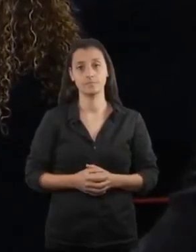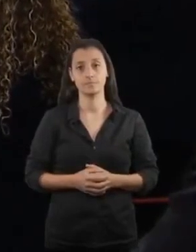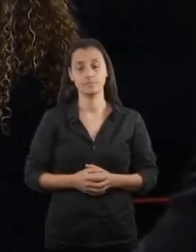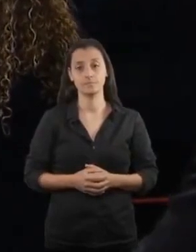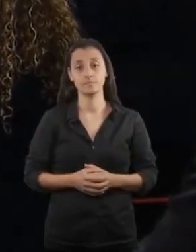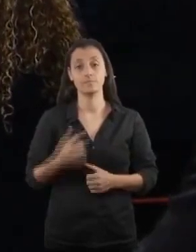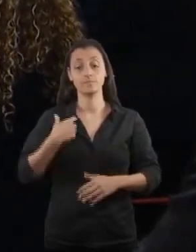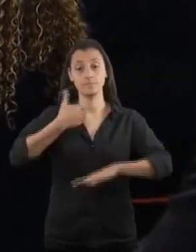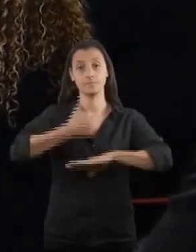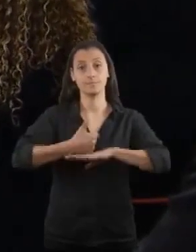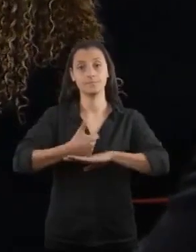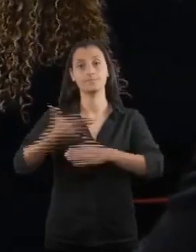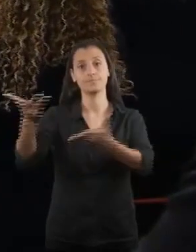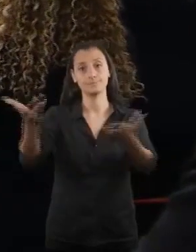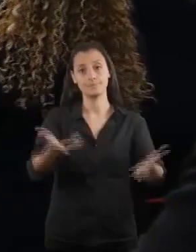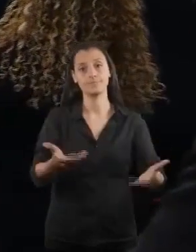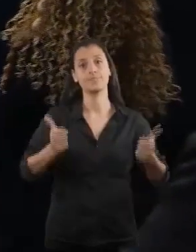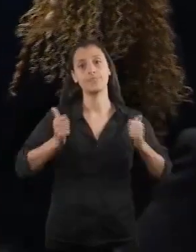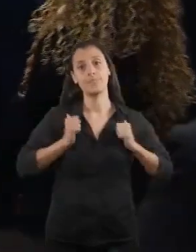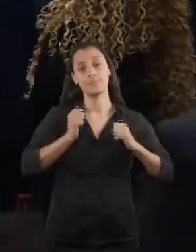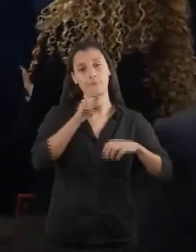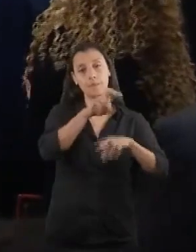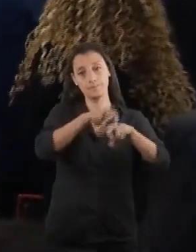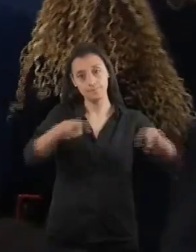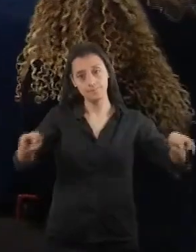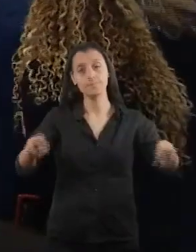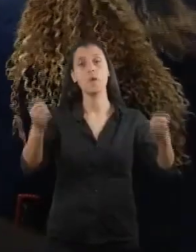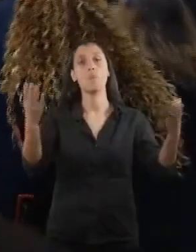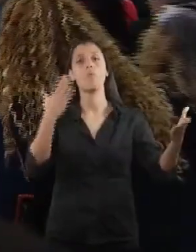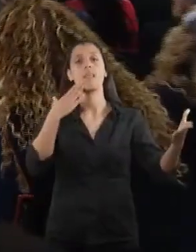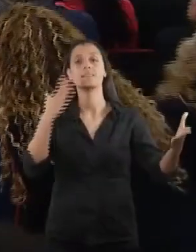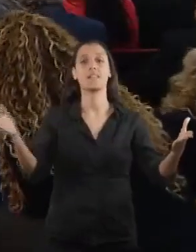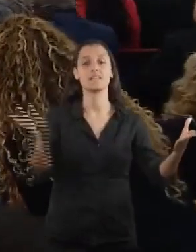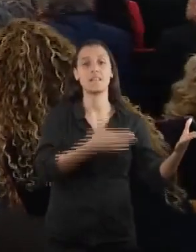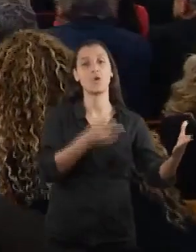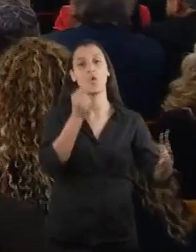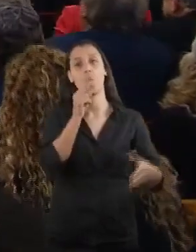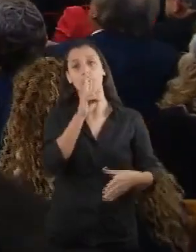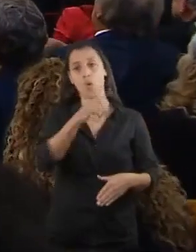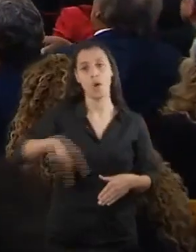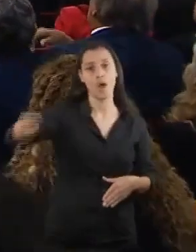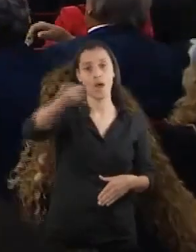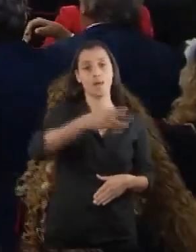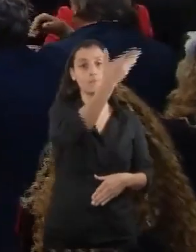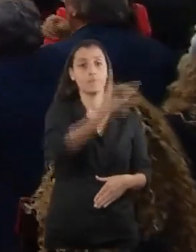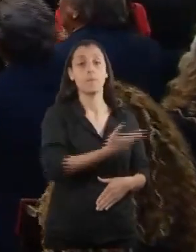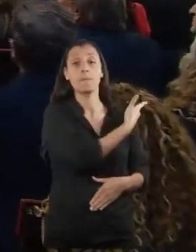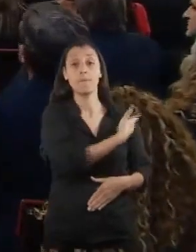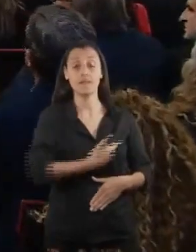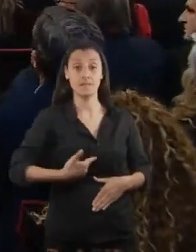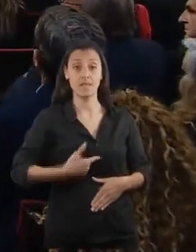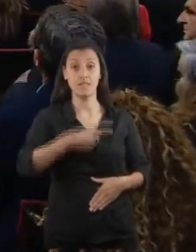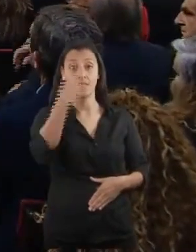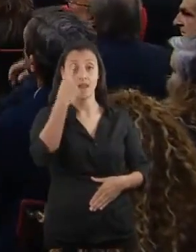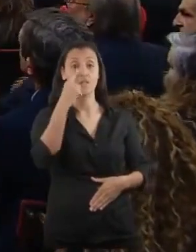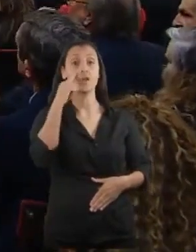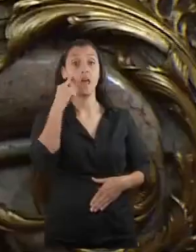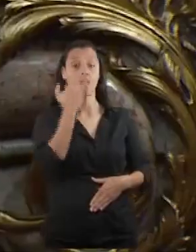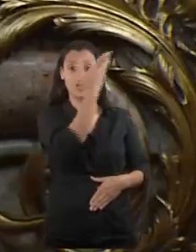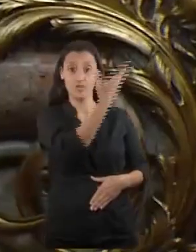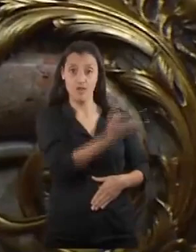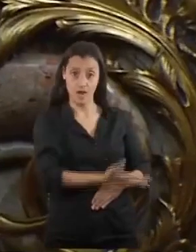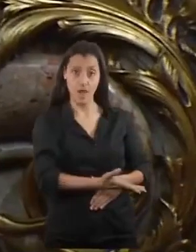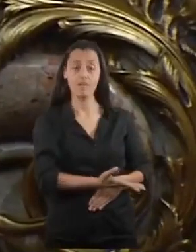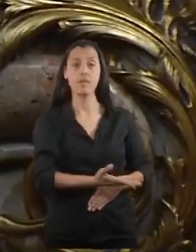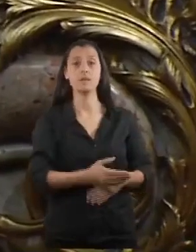nos invitamos a tomar asiento Muy buenas tardes a todos y todas el señor presidente de la nación Alberto